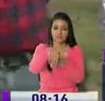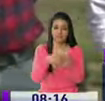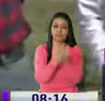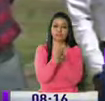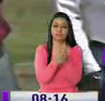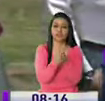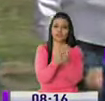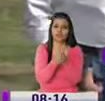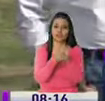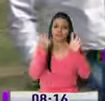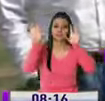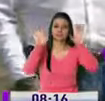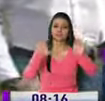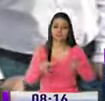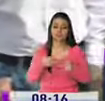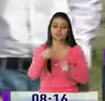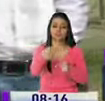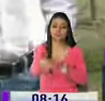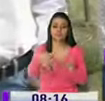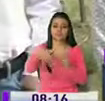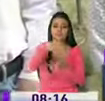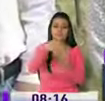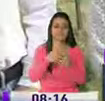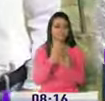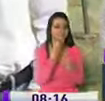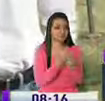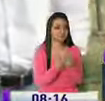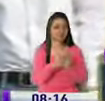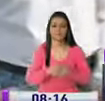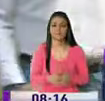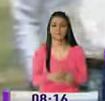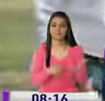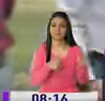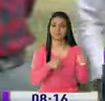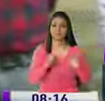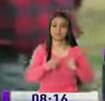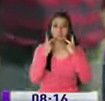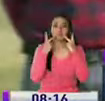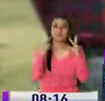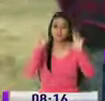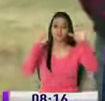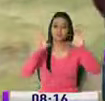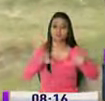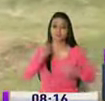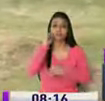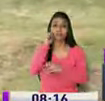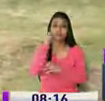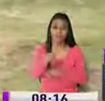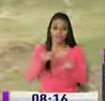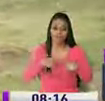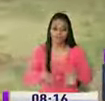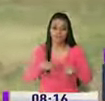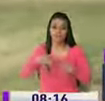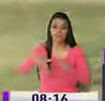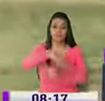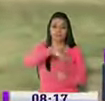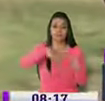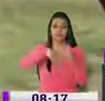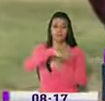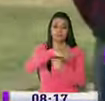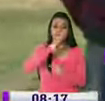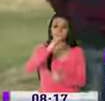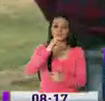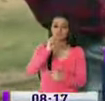que queda enfrente del parque. Le agradecemos muchísimo. Ustedes pueden ver, les invitamos a todos el día de mañana aquí en el Parque del Sector